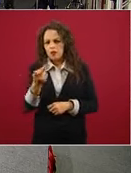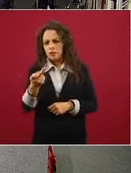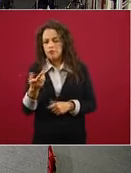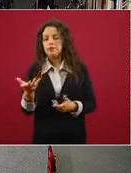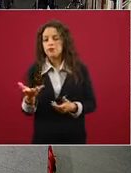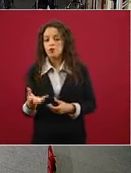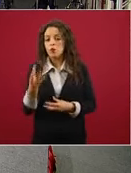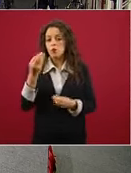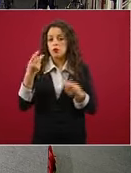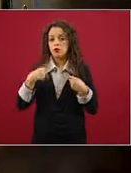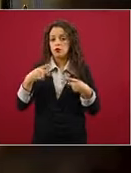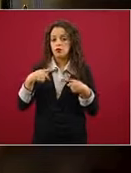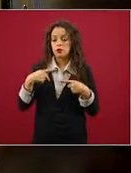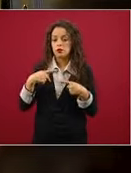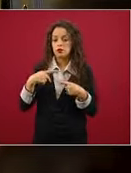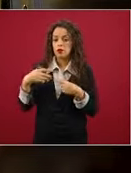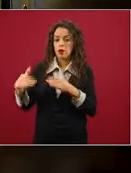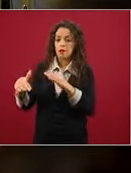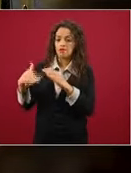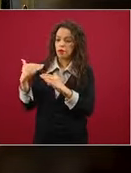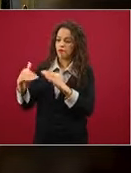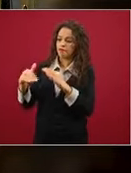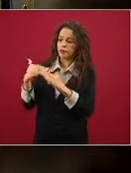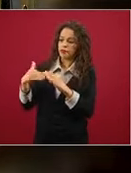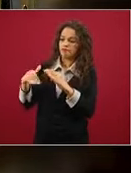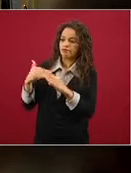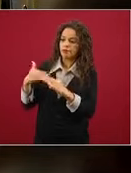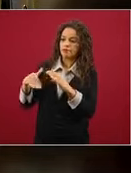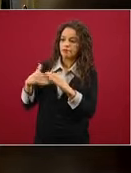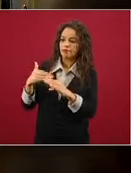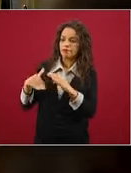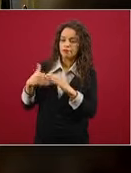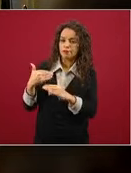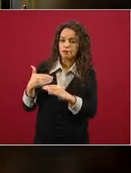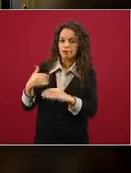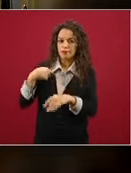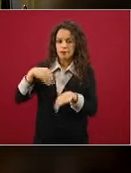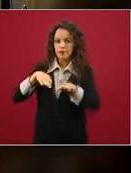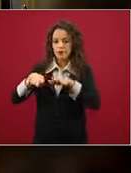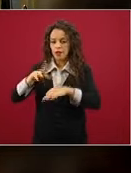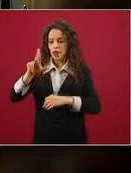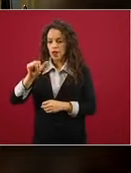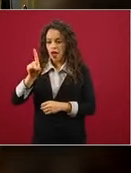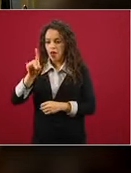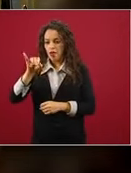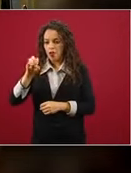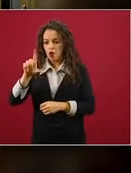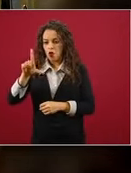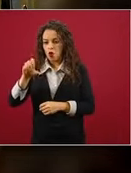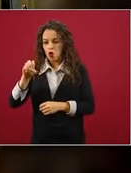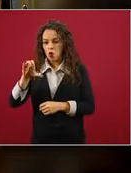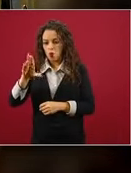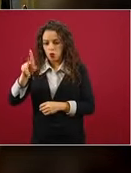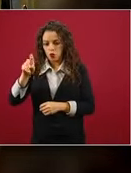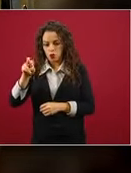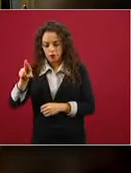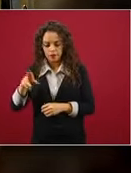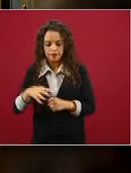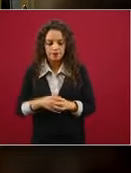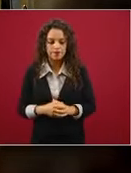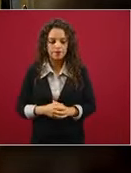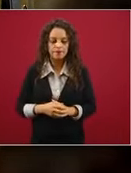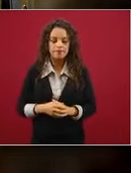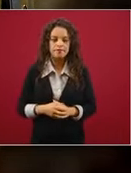mucho a nuestra redacción, a Diario Locutor, nos preguntan ¿a qué instancias se deben